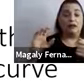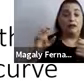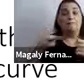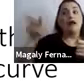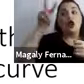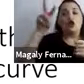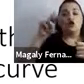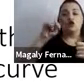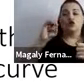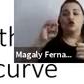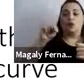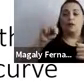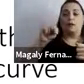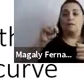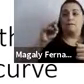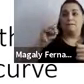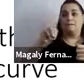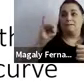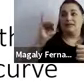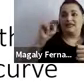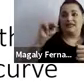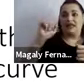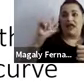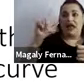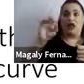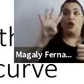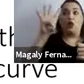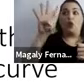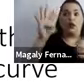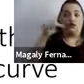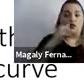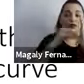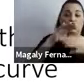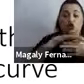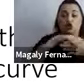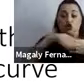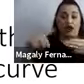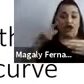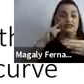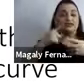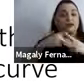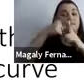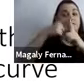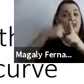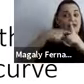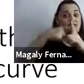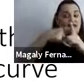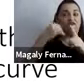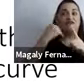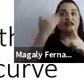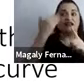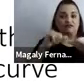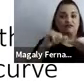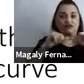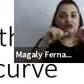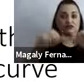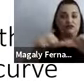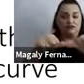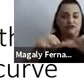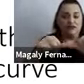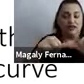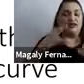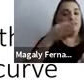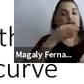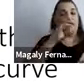nominal, que serían unos $4.000 la media de esos modelos factibles, sostenibles de